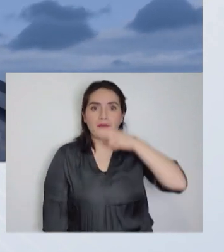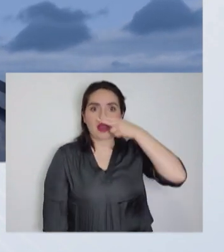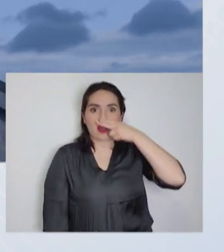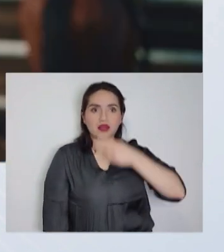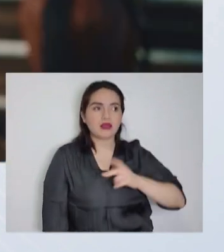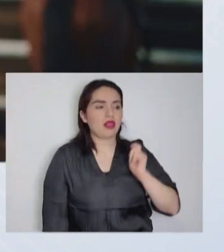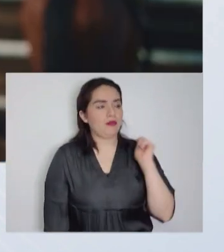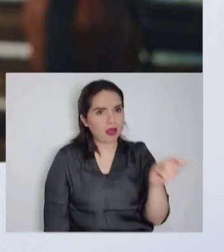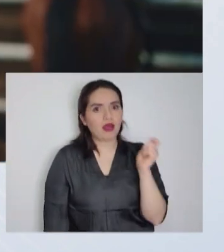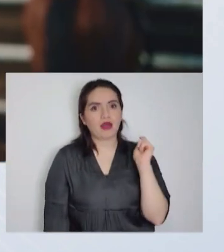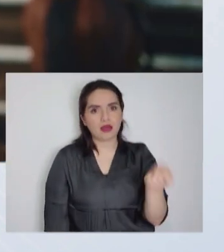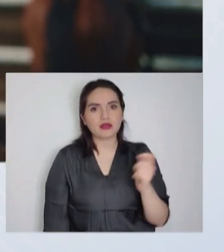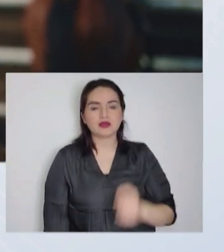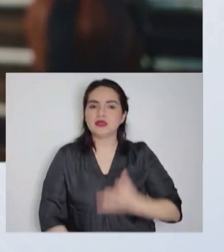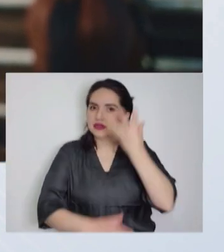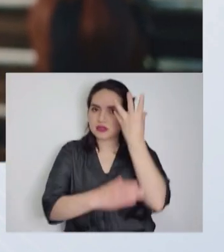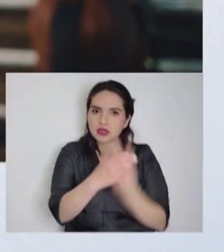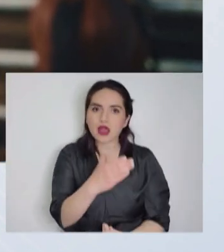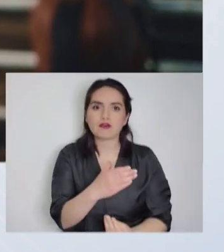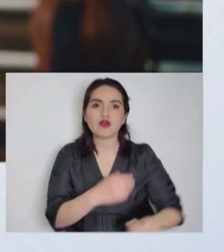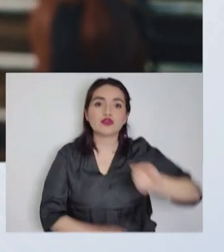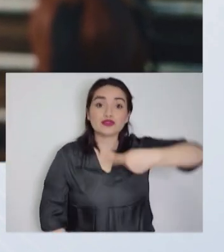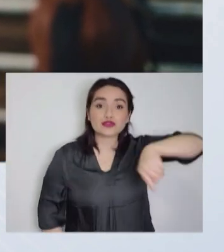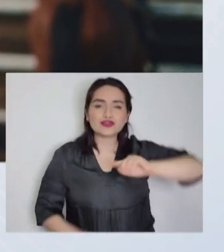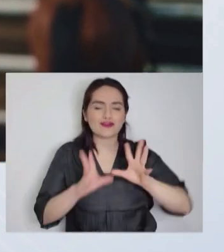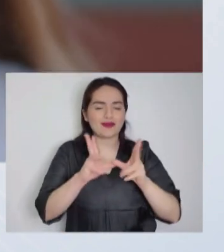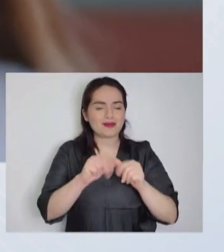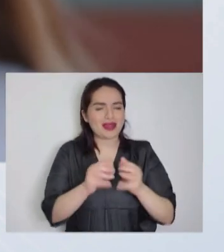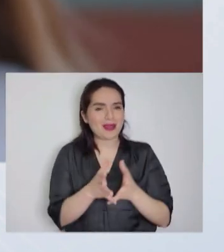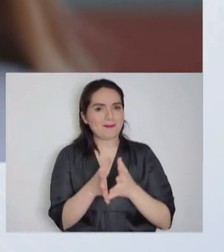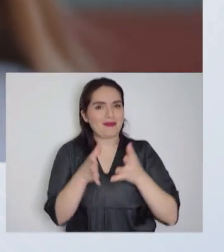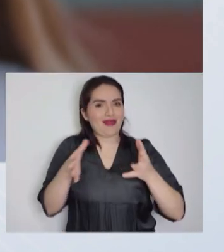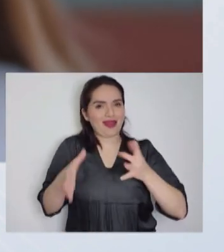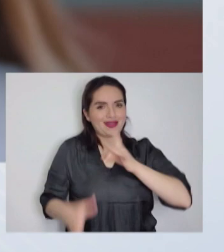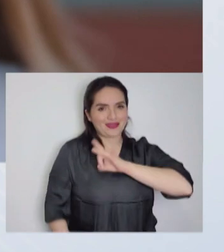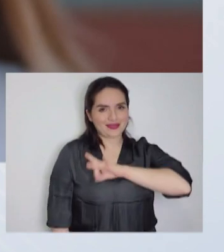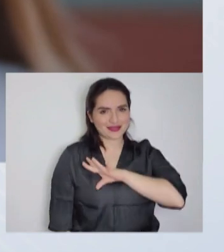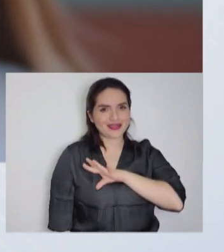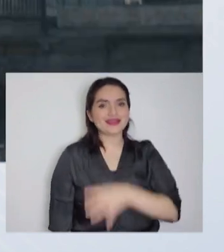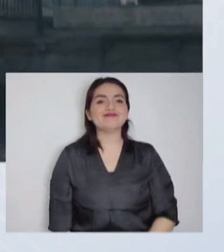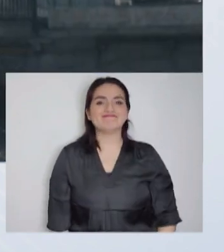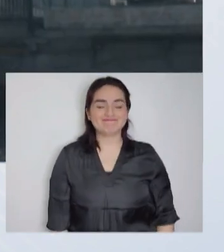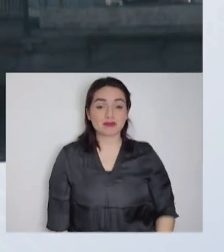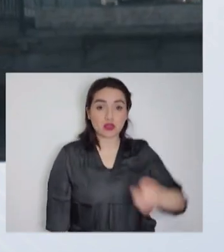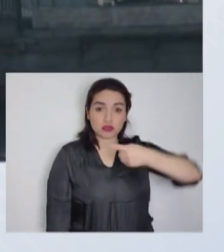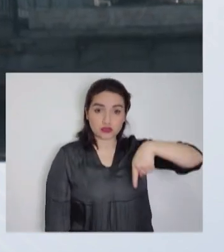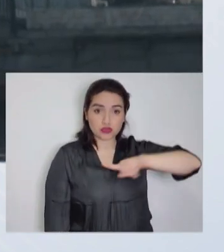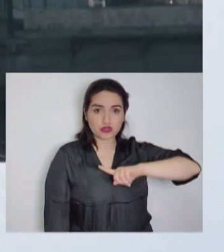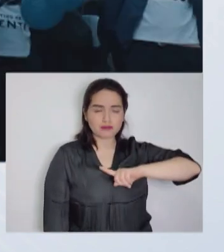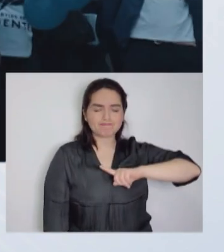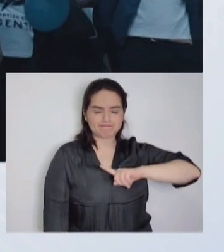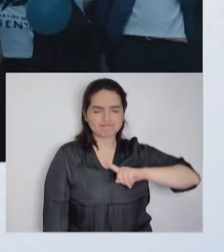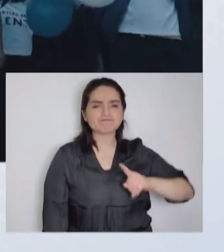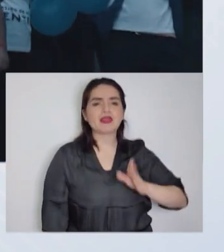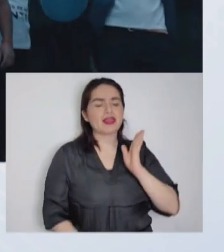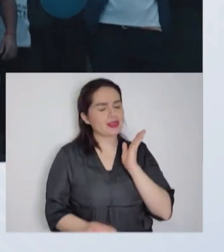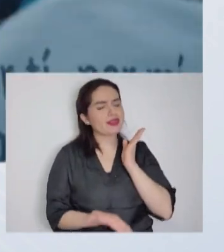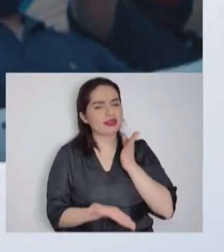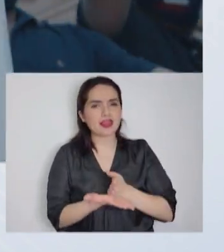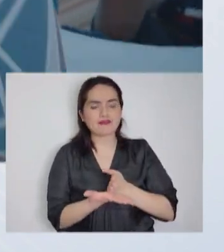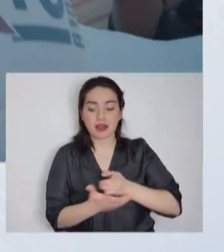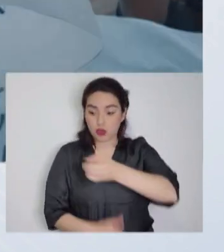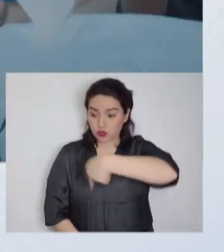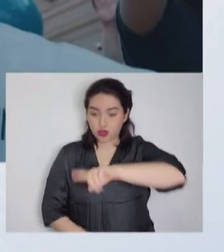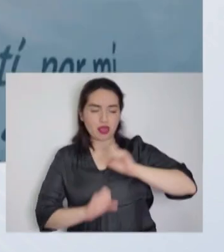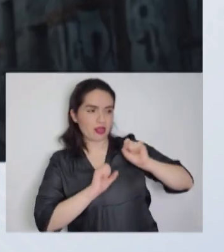hogar y pagamos impuestos hasta por respirar. Pero se acabó. Somos la familia más grande de Chile